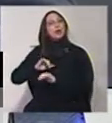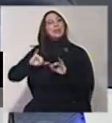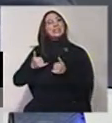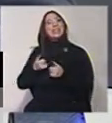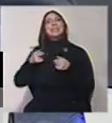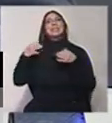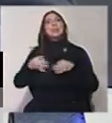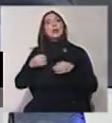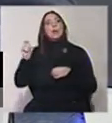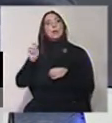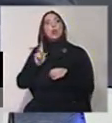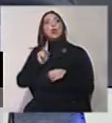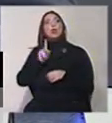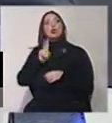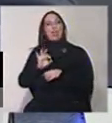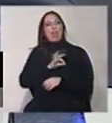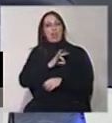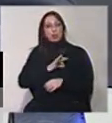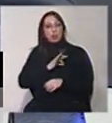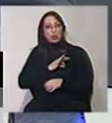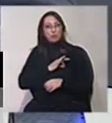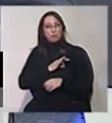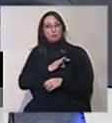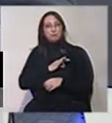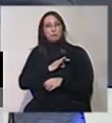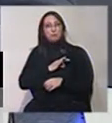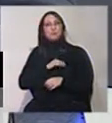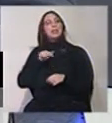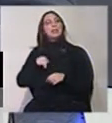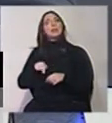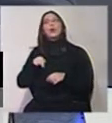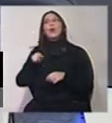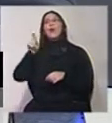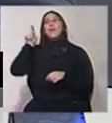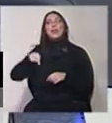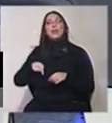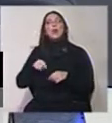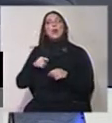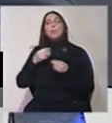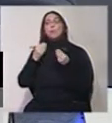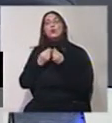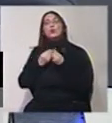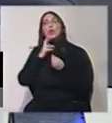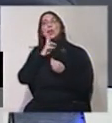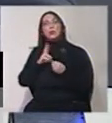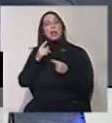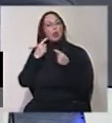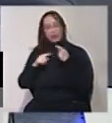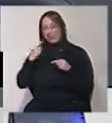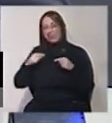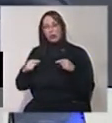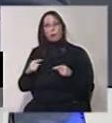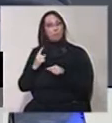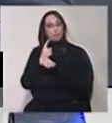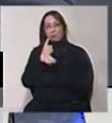seguridad pública durante 12 años uh-huh. y eso trajo diversos resultados. En primer lugar,